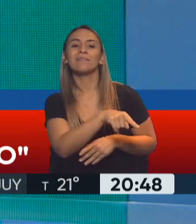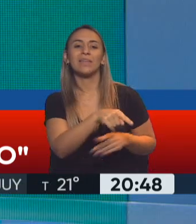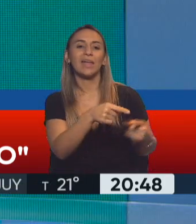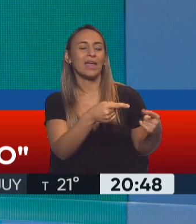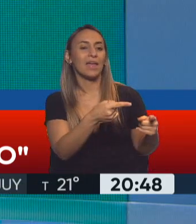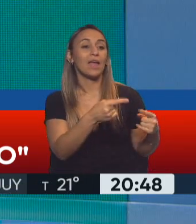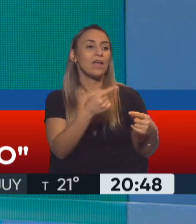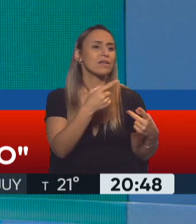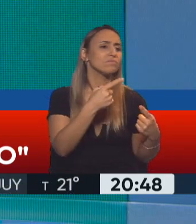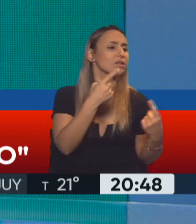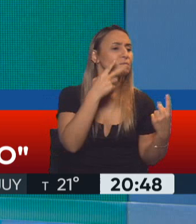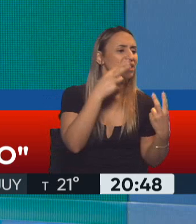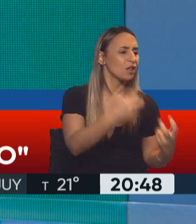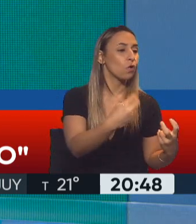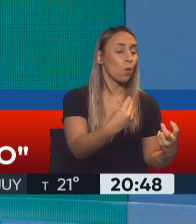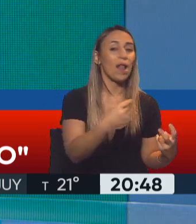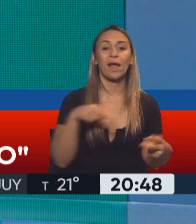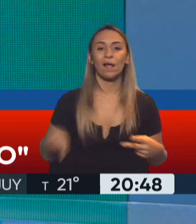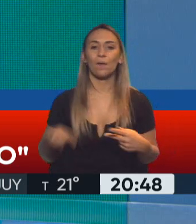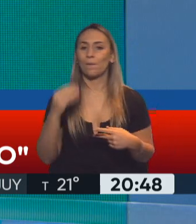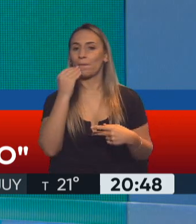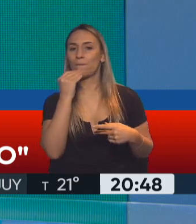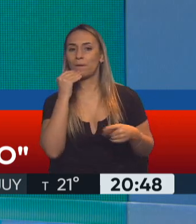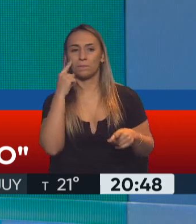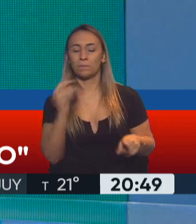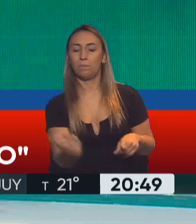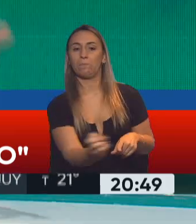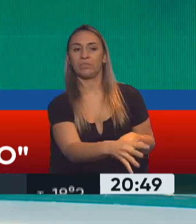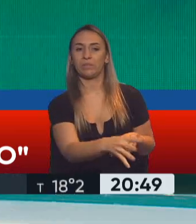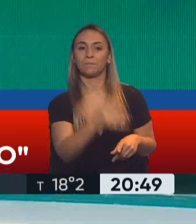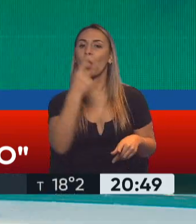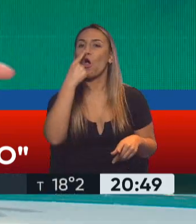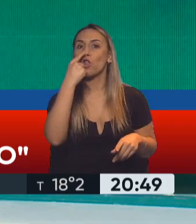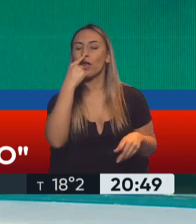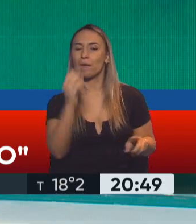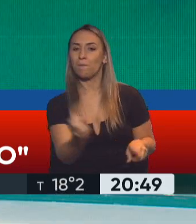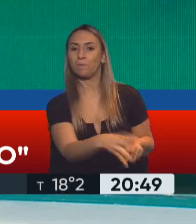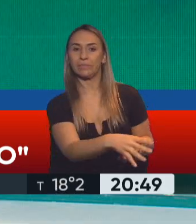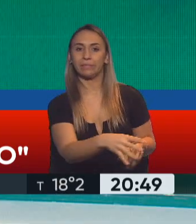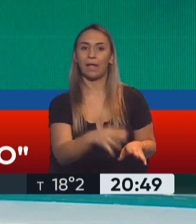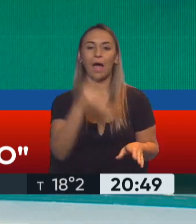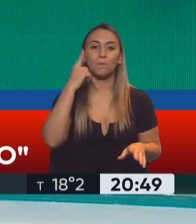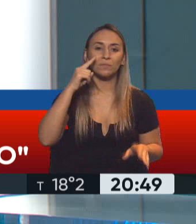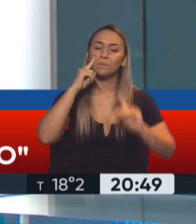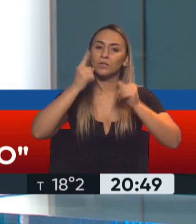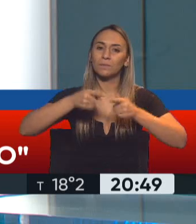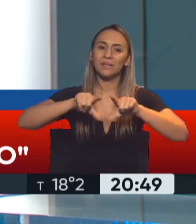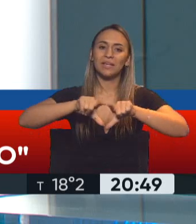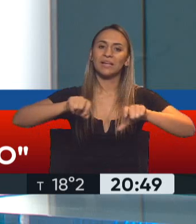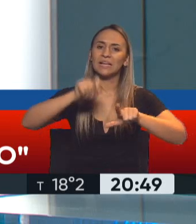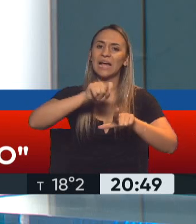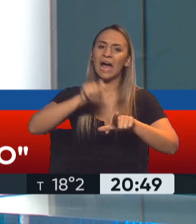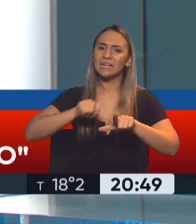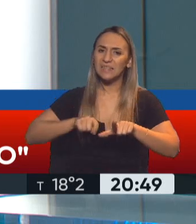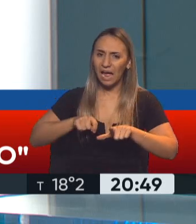va sembrando en diferentes casos como pistas en diferentes provincias no hay incluso los datos de cartas cartas también cartas